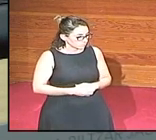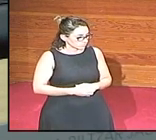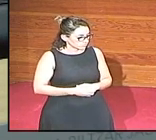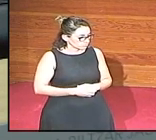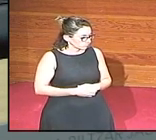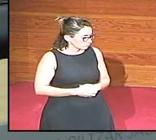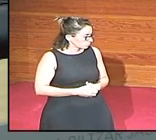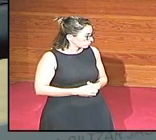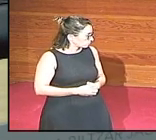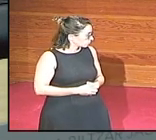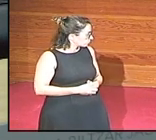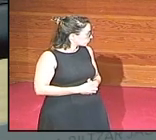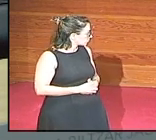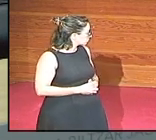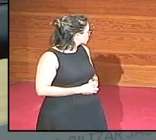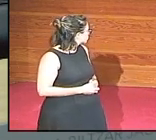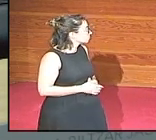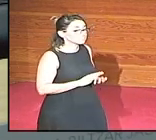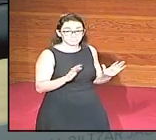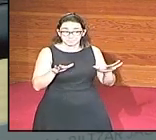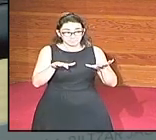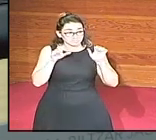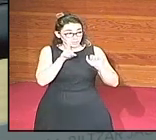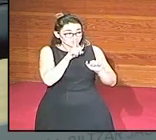Bueno, veo que se ha quedado bastante claro.